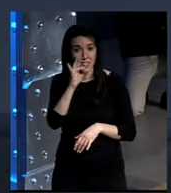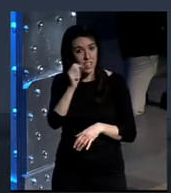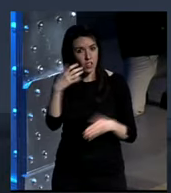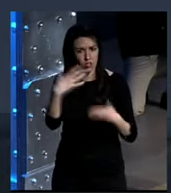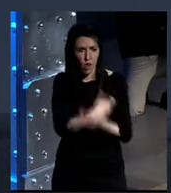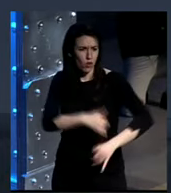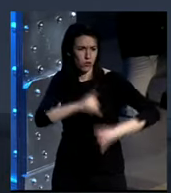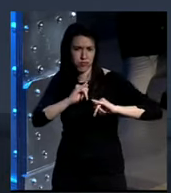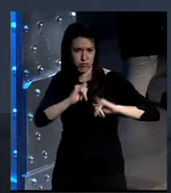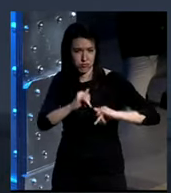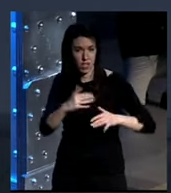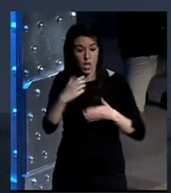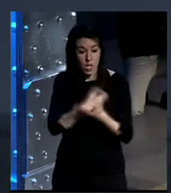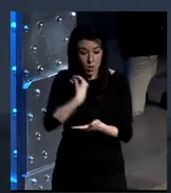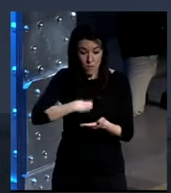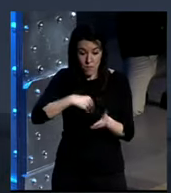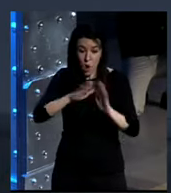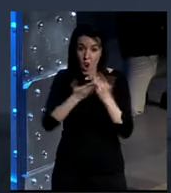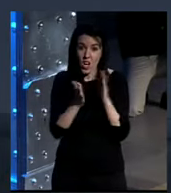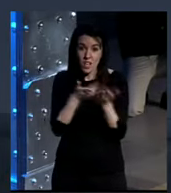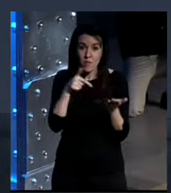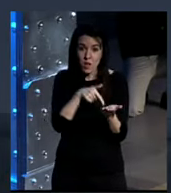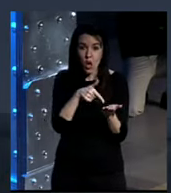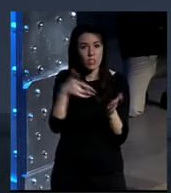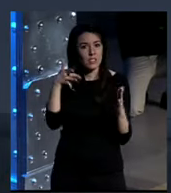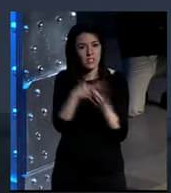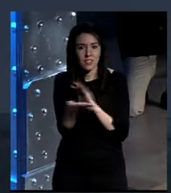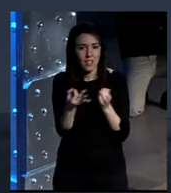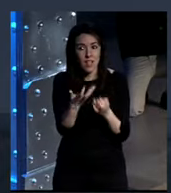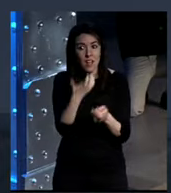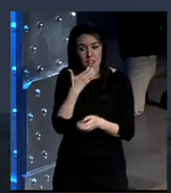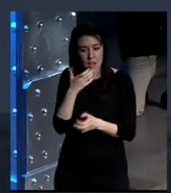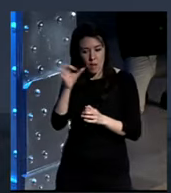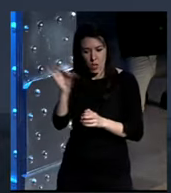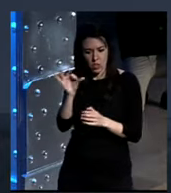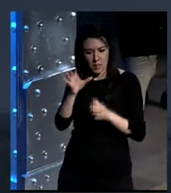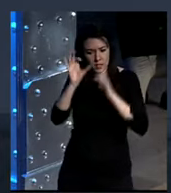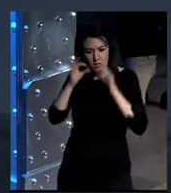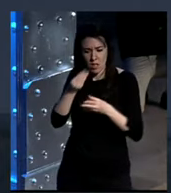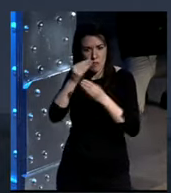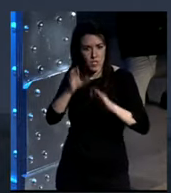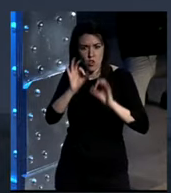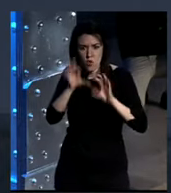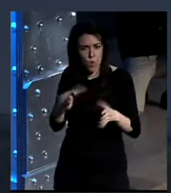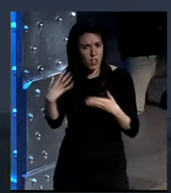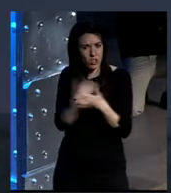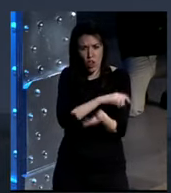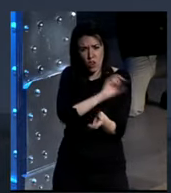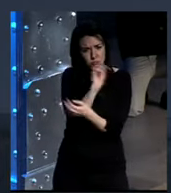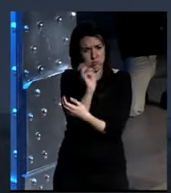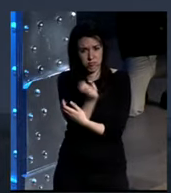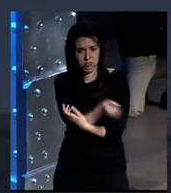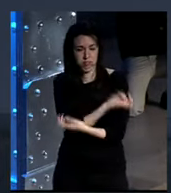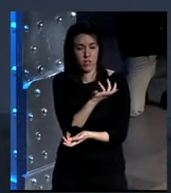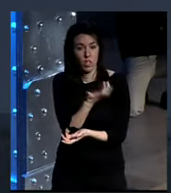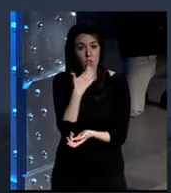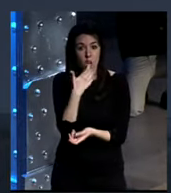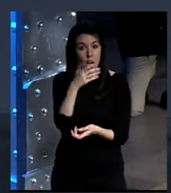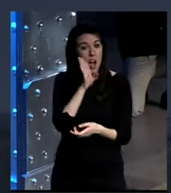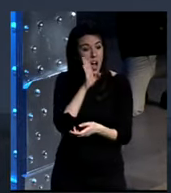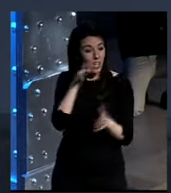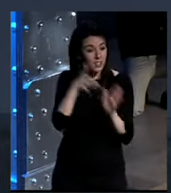Entonces, este libro es ese ejemplo de Sebastián en toda su amplitud, es decir, desde la parte, como